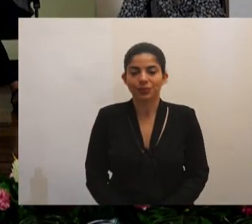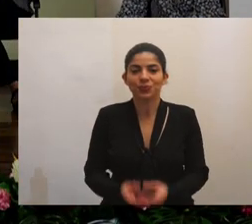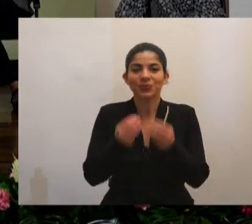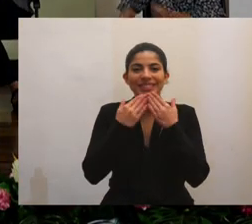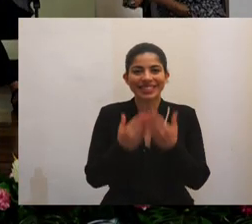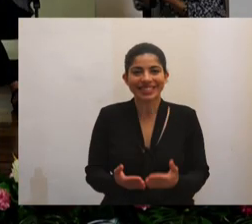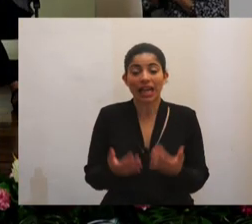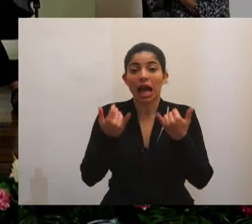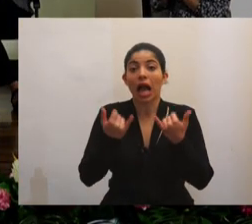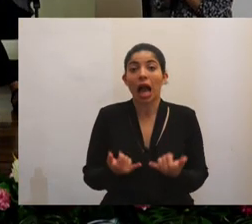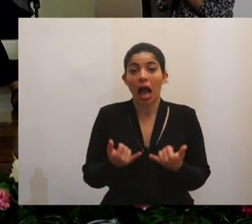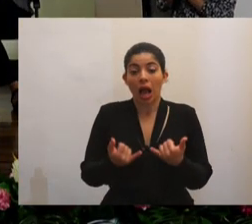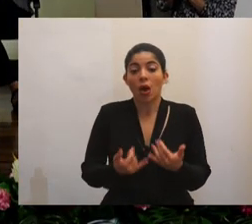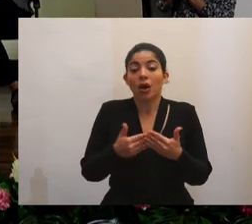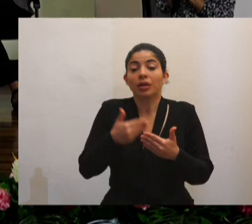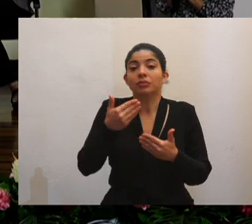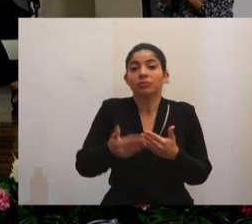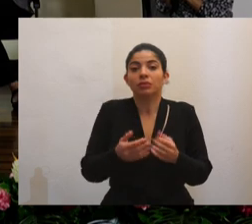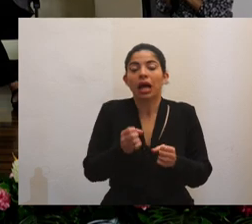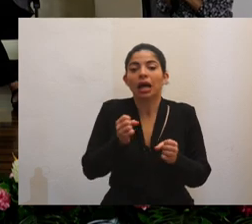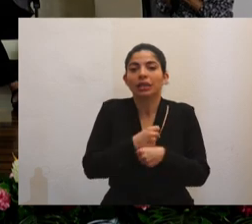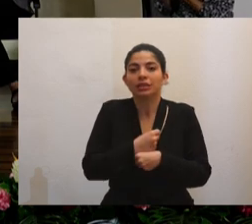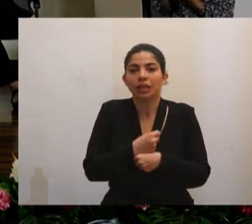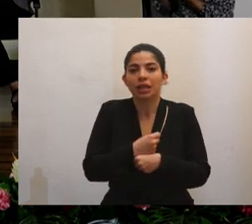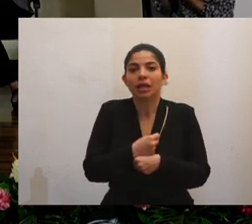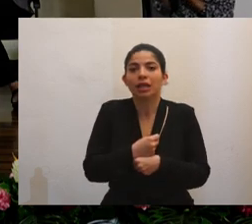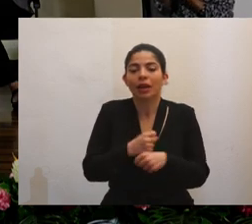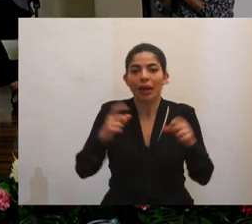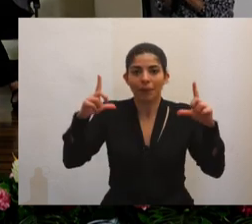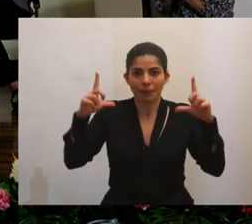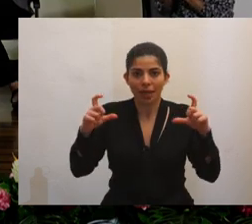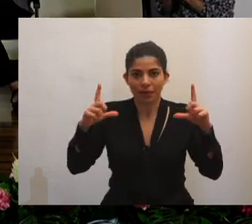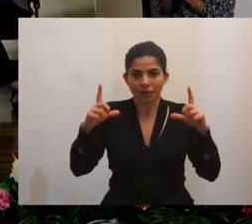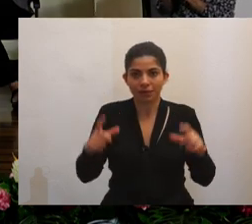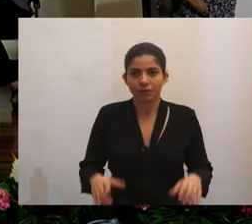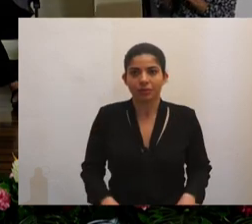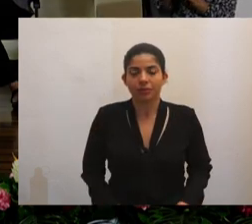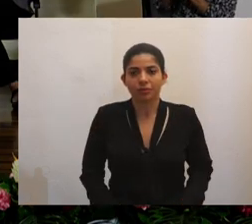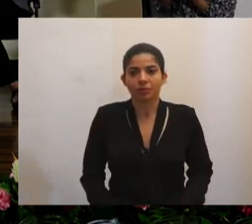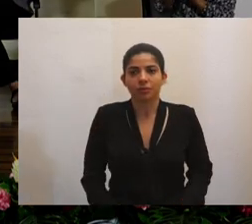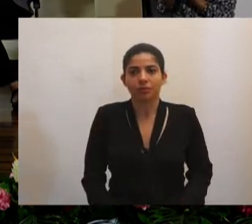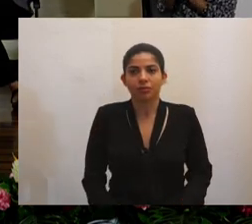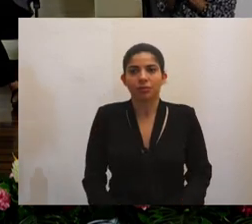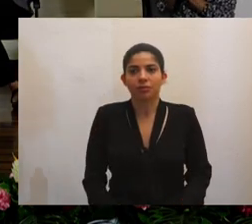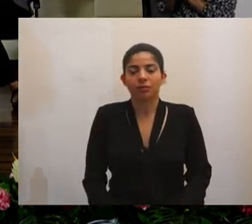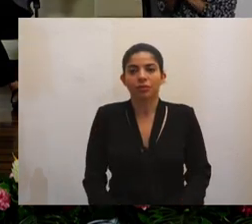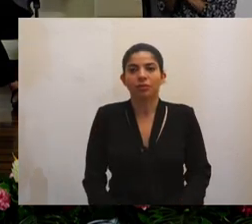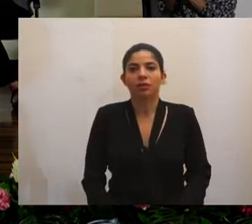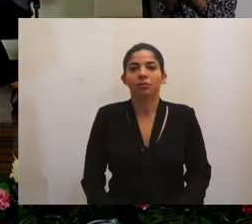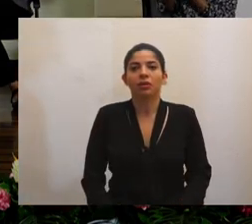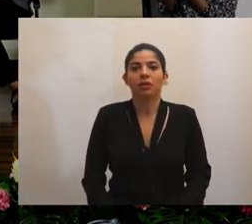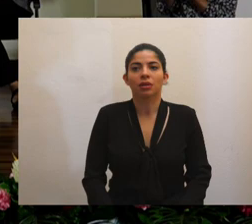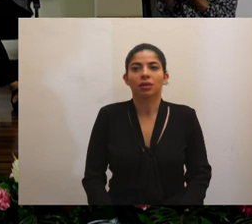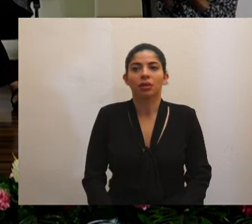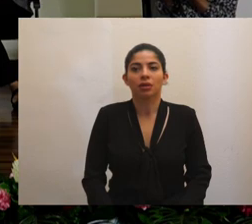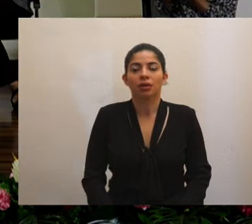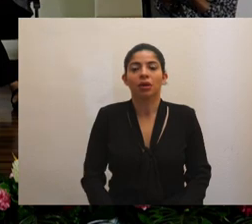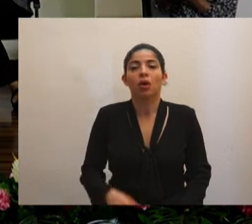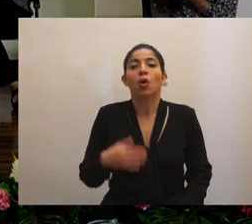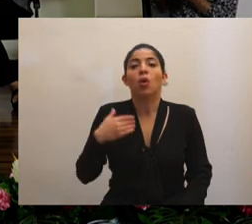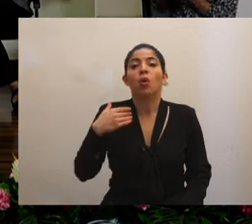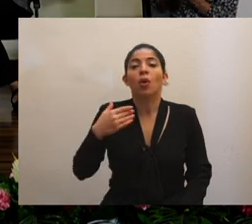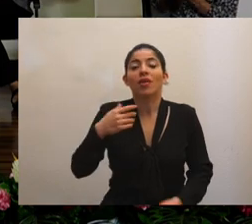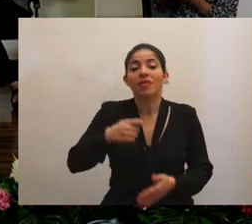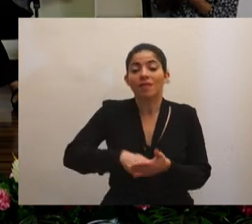Muchas gracias. Vamos a proceder a realizar la fotografía que estampa, con ya